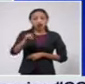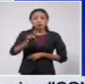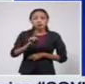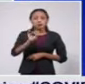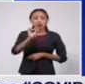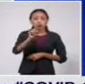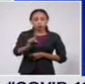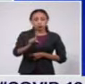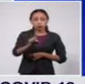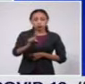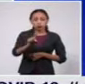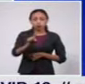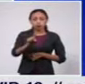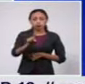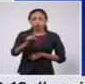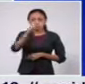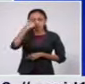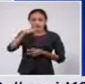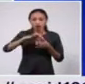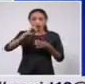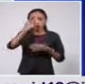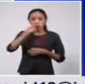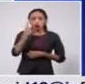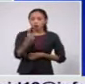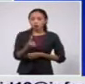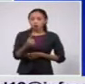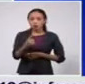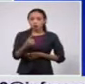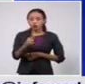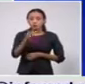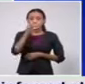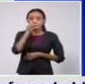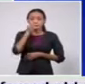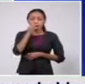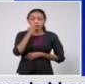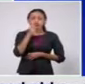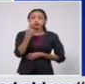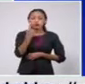y Banes con 1 caso cada uno. Granma,